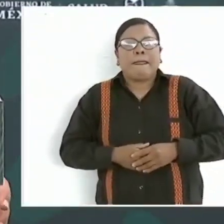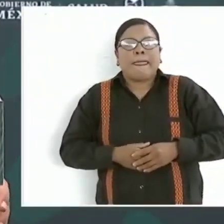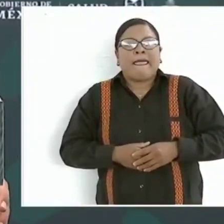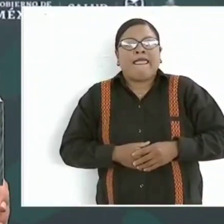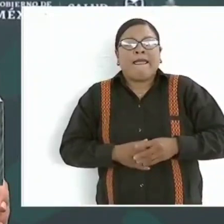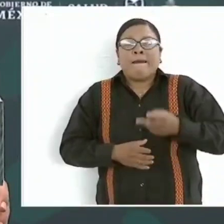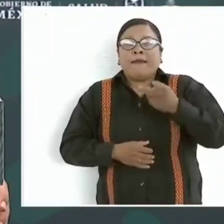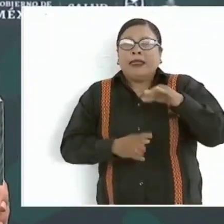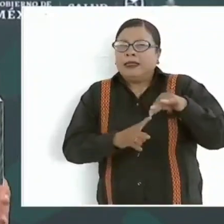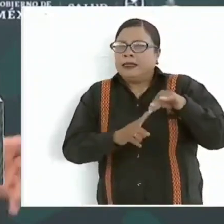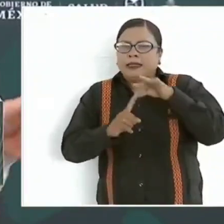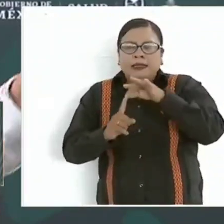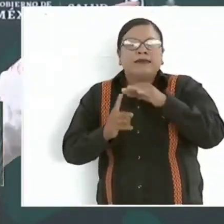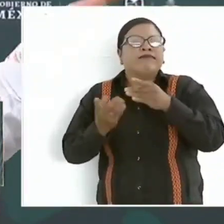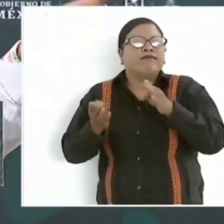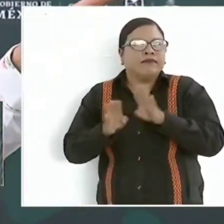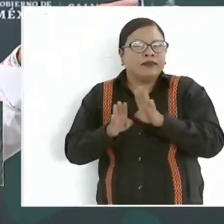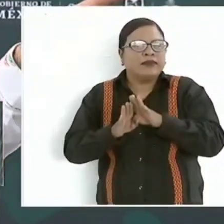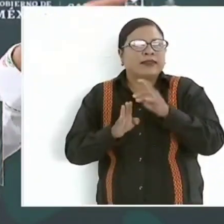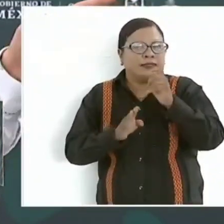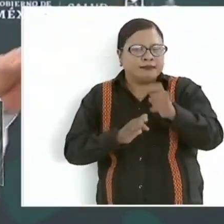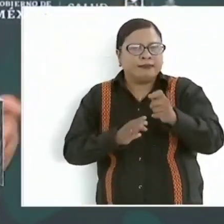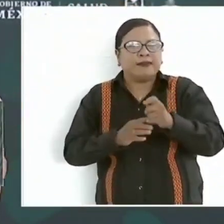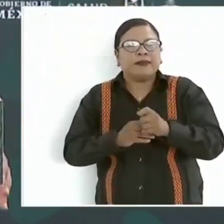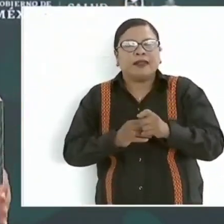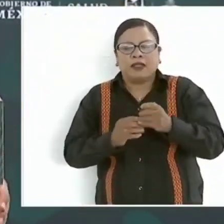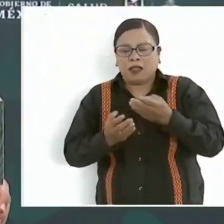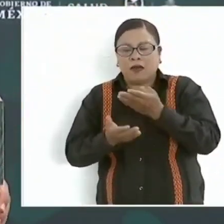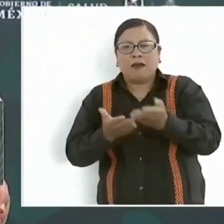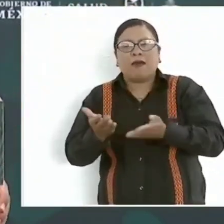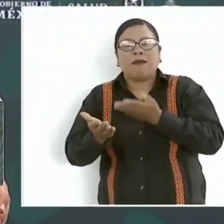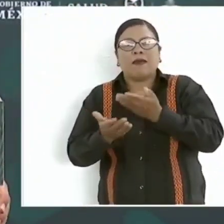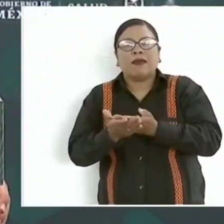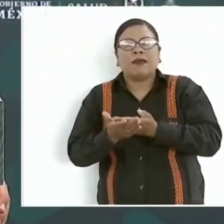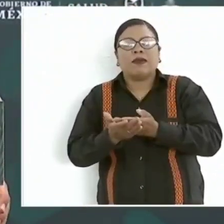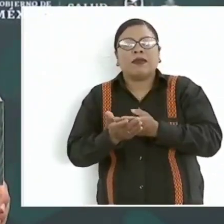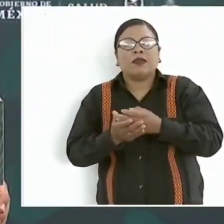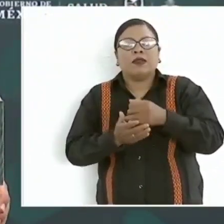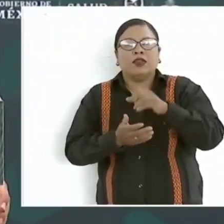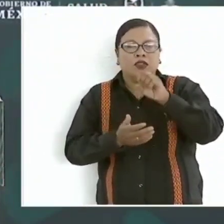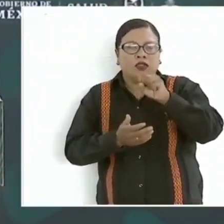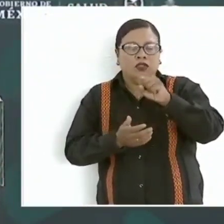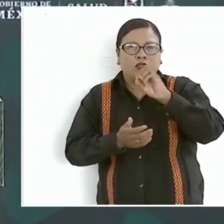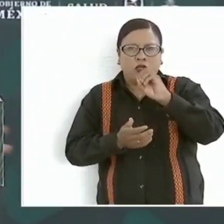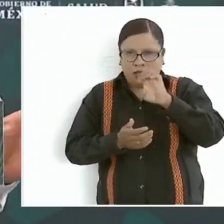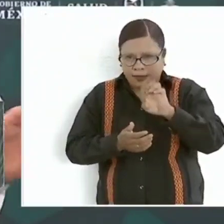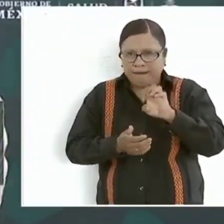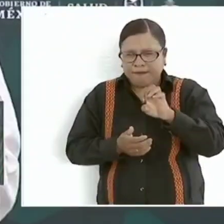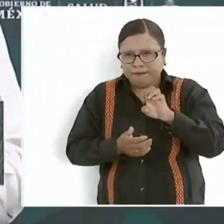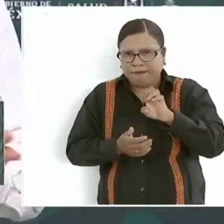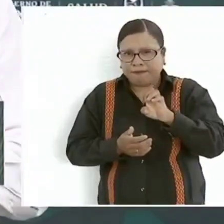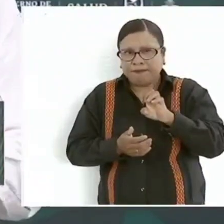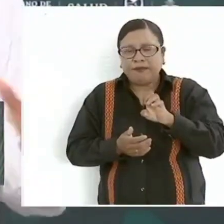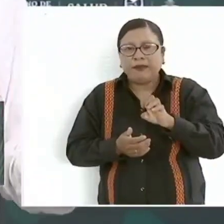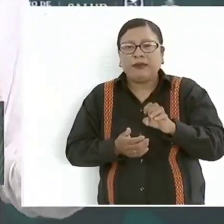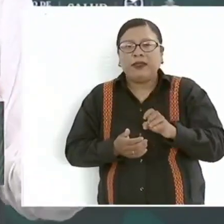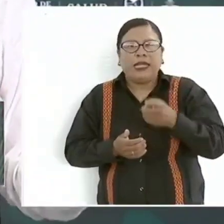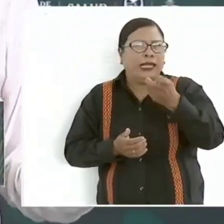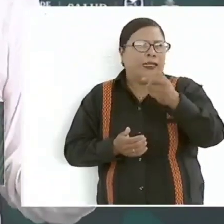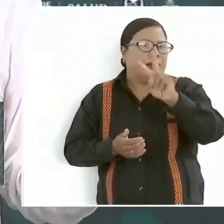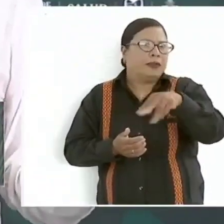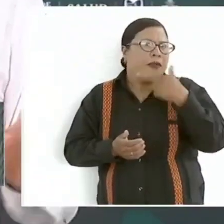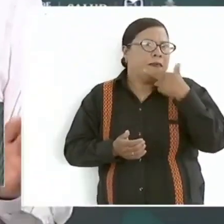la clave está en una propuesta que hizo Zoé, que es de lo